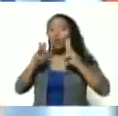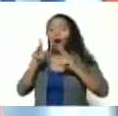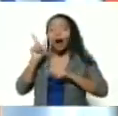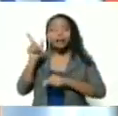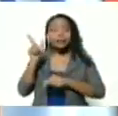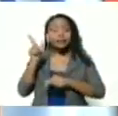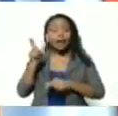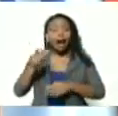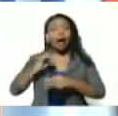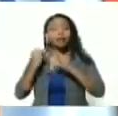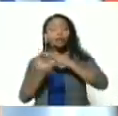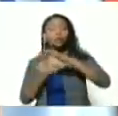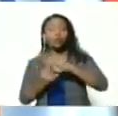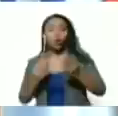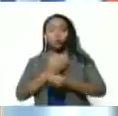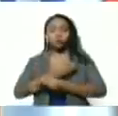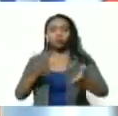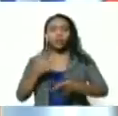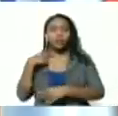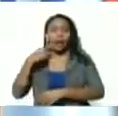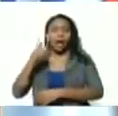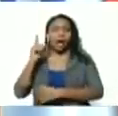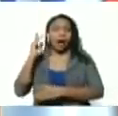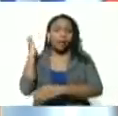institución garante de la acción penal,